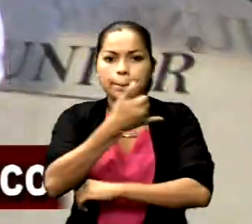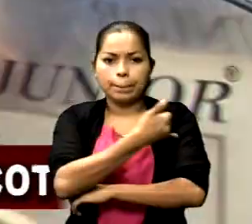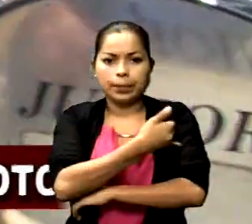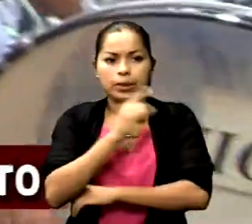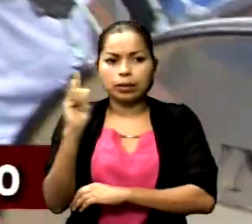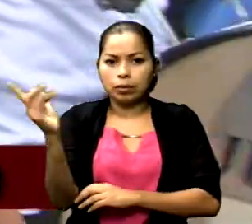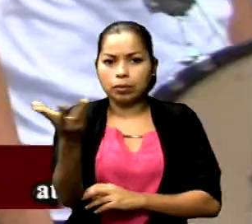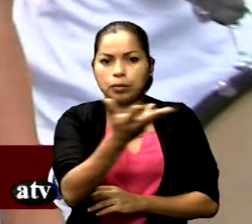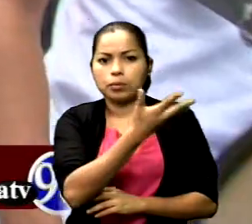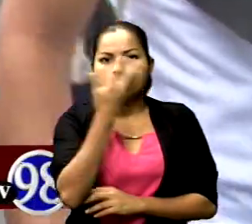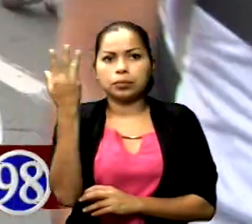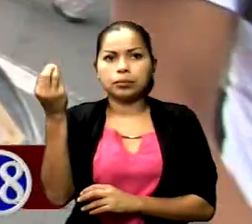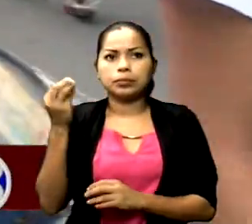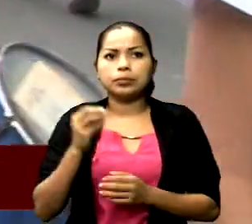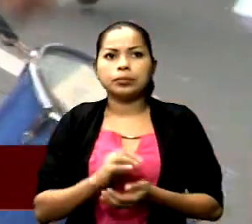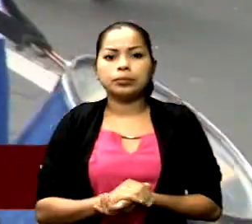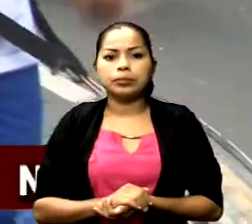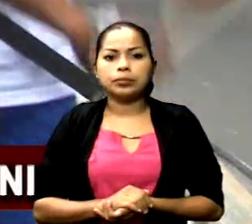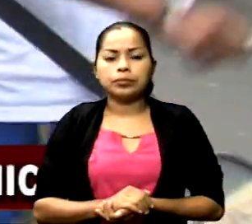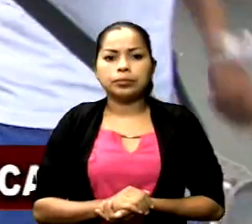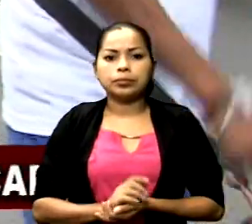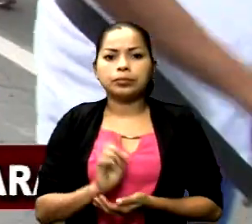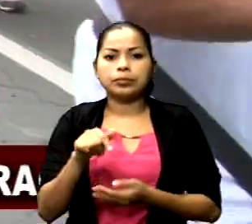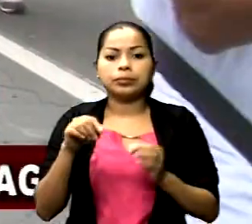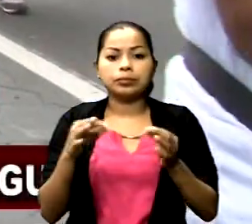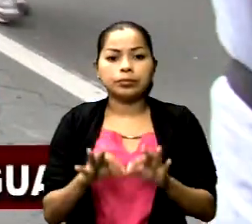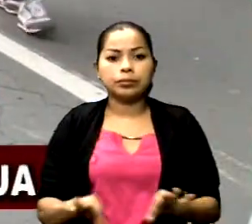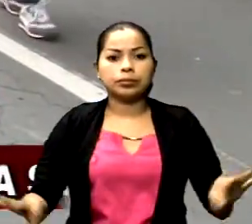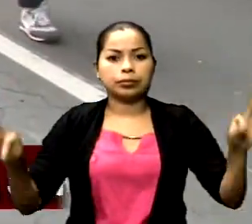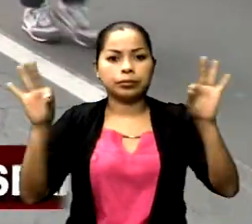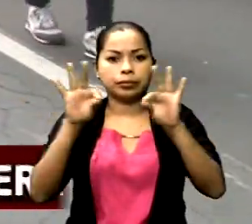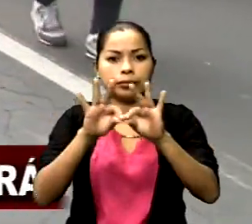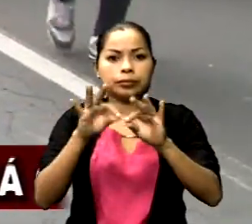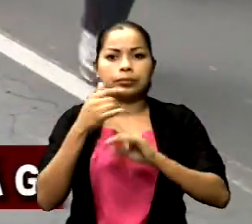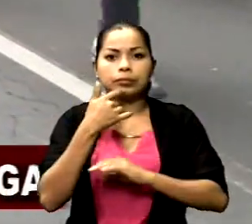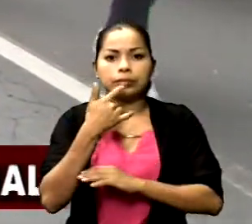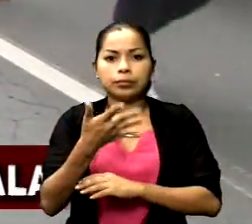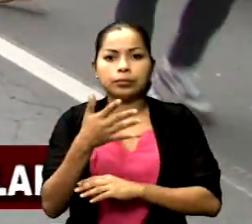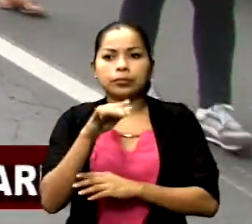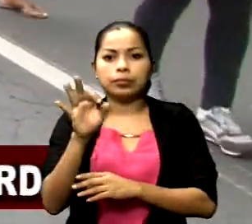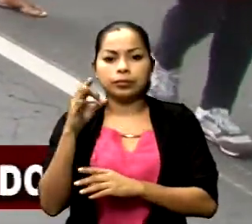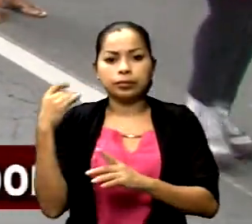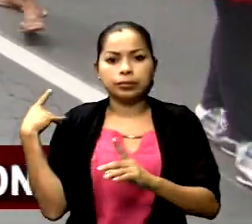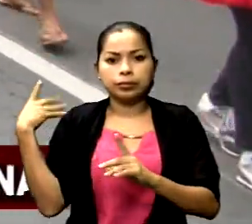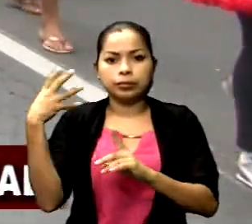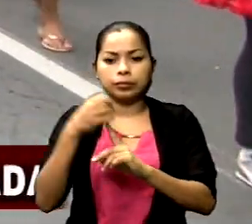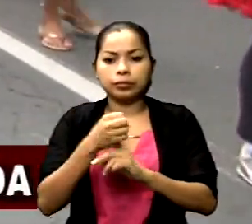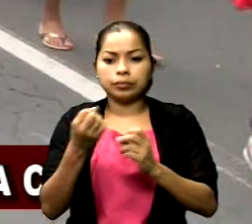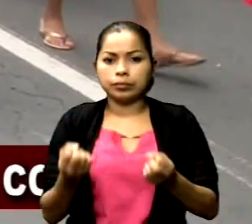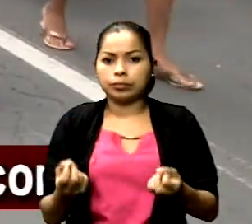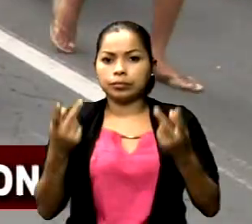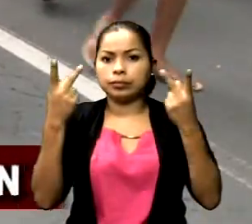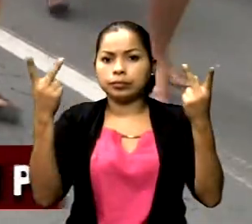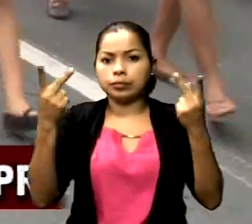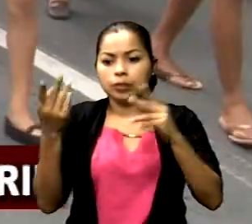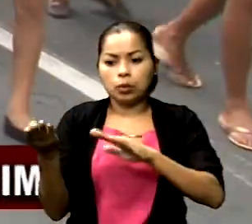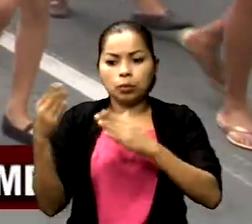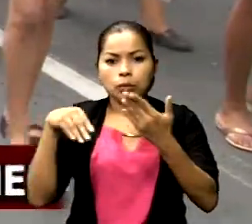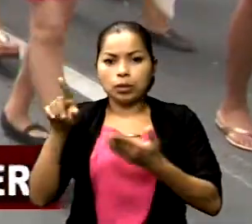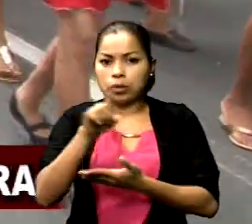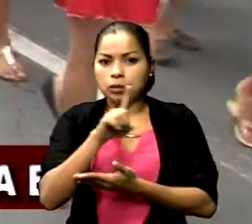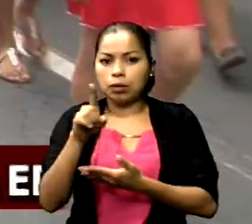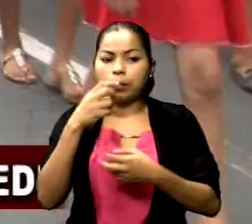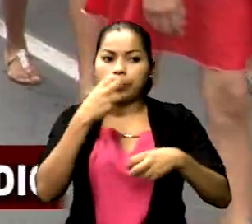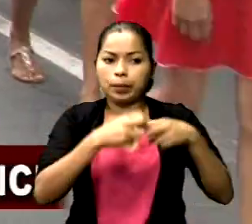todas las unidades del país. Esto es muy importante porque de esa manera logramos salvar la vida de muchos nicaragüenses que